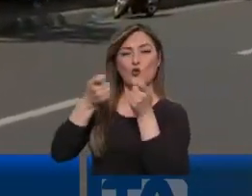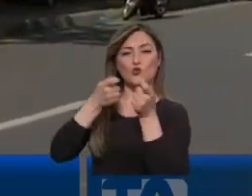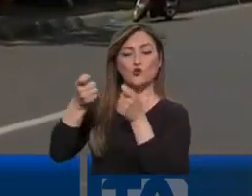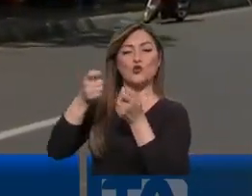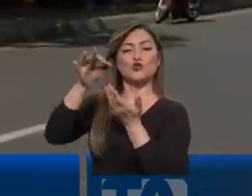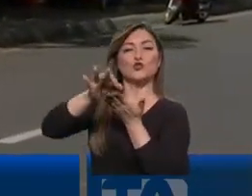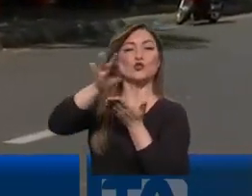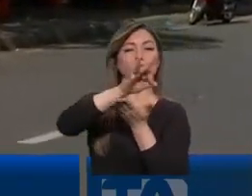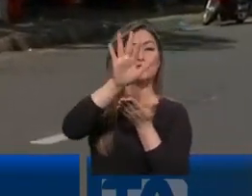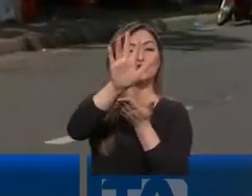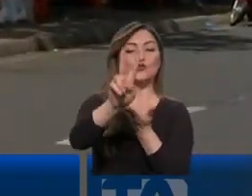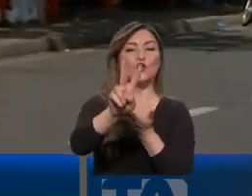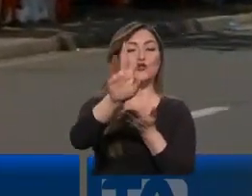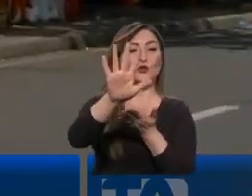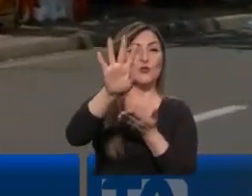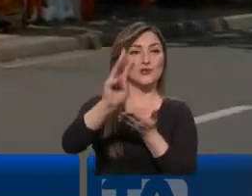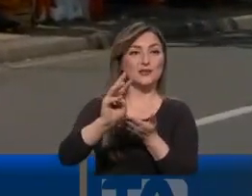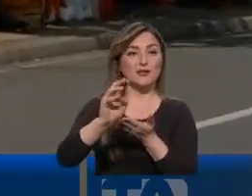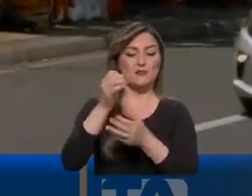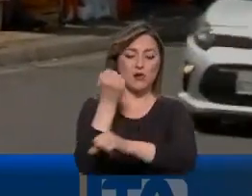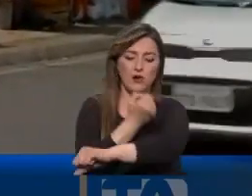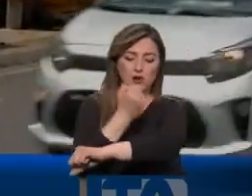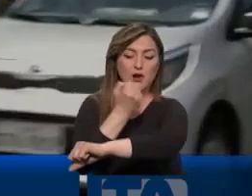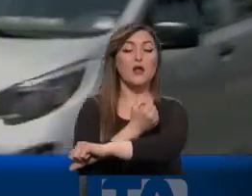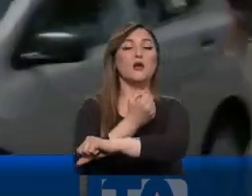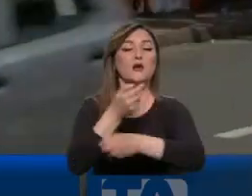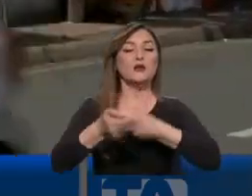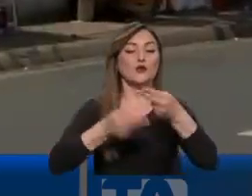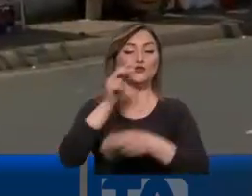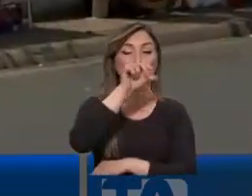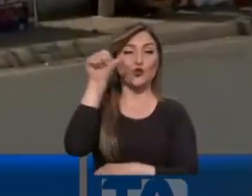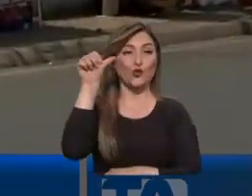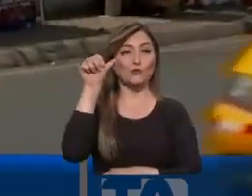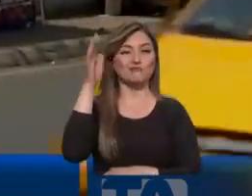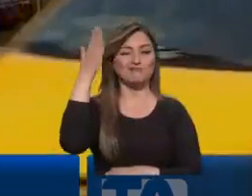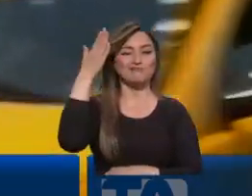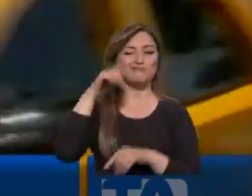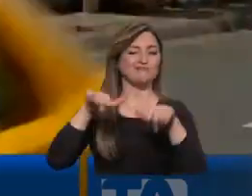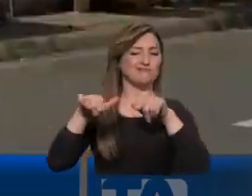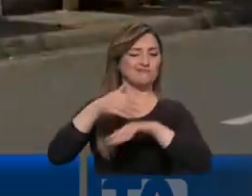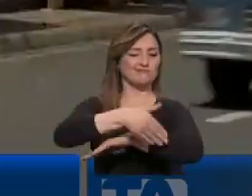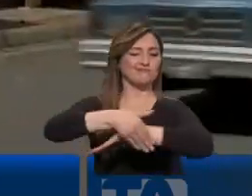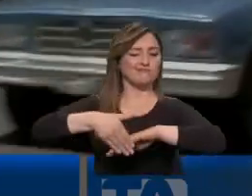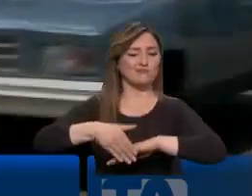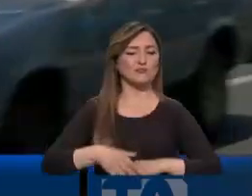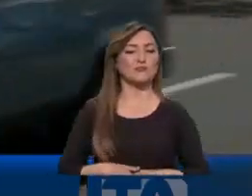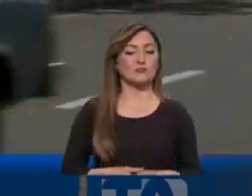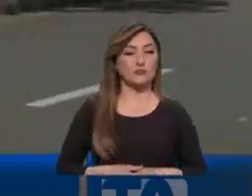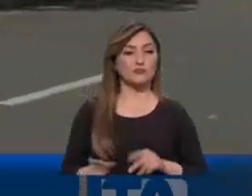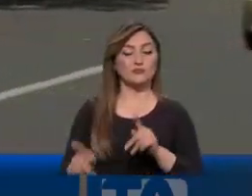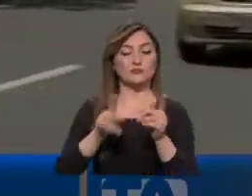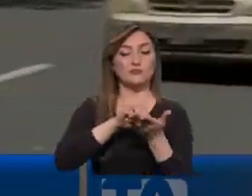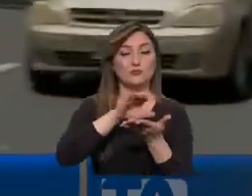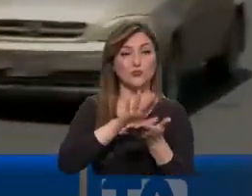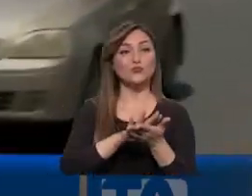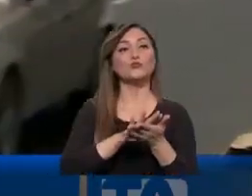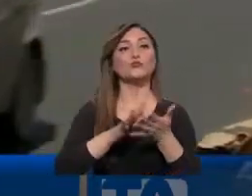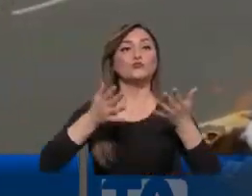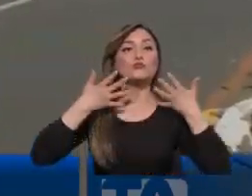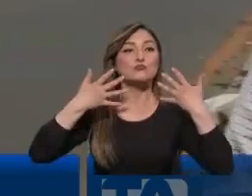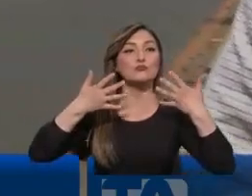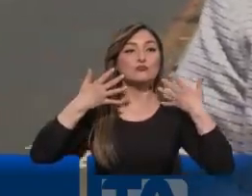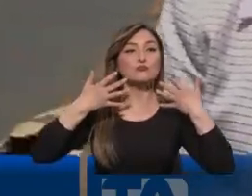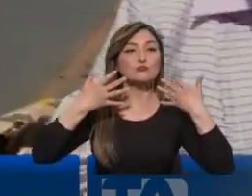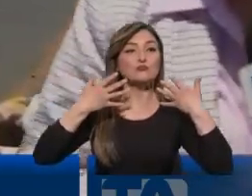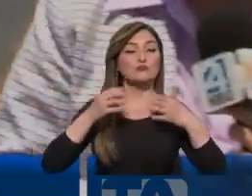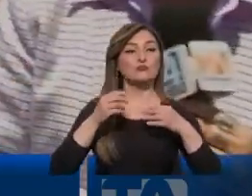256 zonas de consumo y de microtráfico previamente identificadas. Pero mientras el plan se pone en marcha en la ciudad de Guayaquil